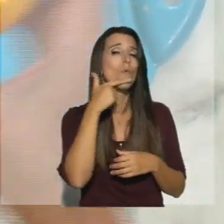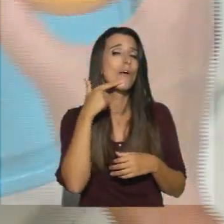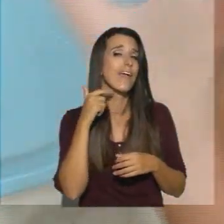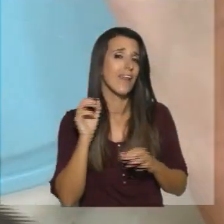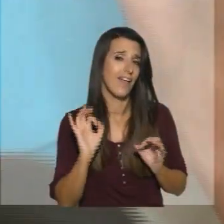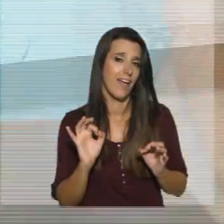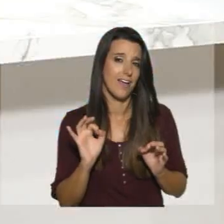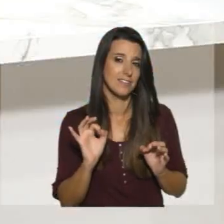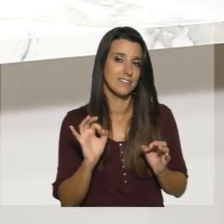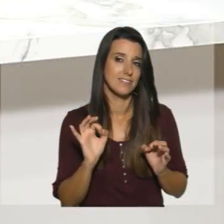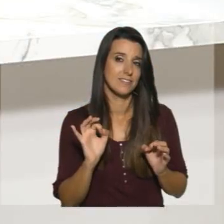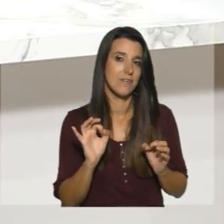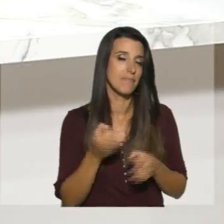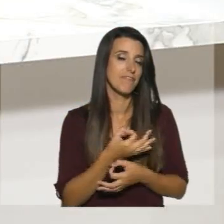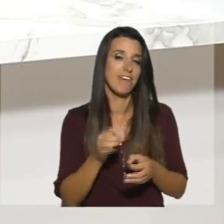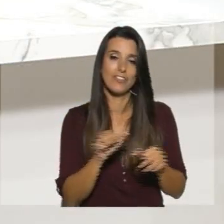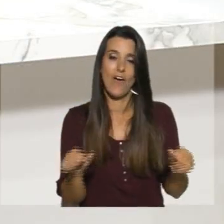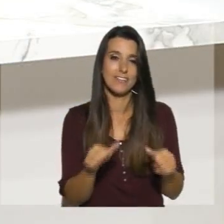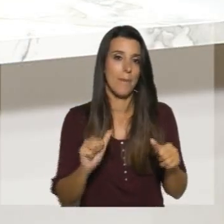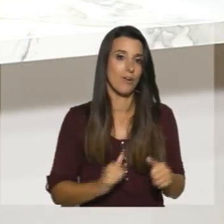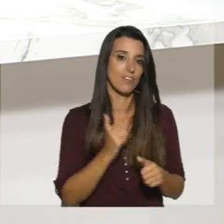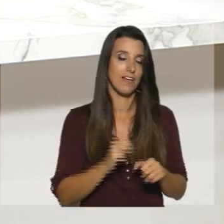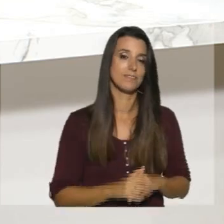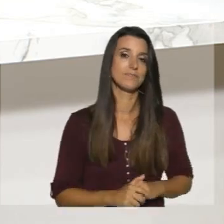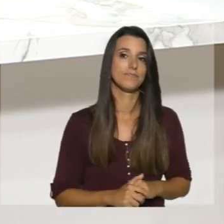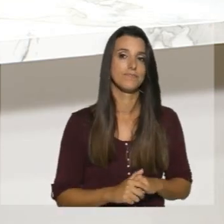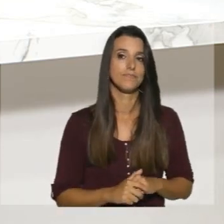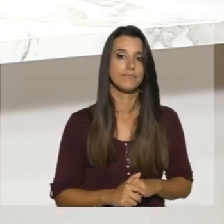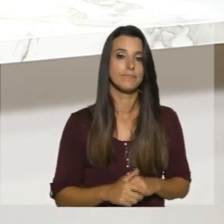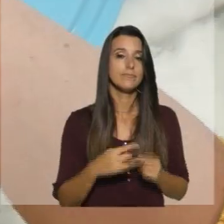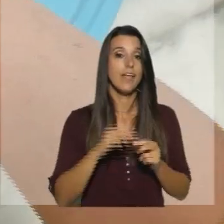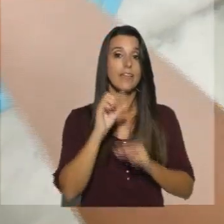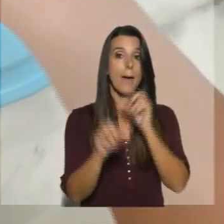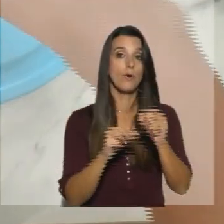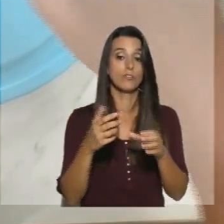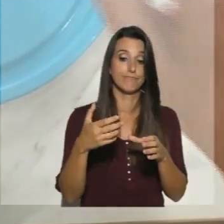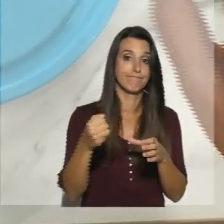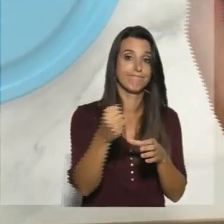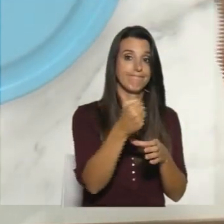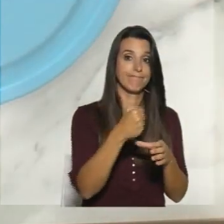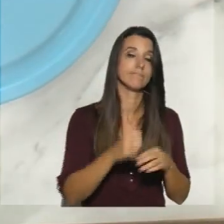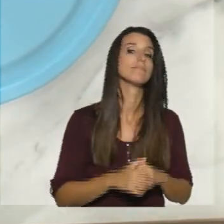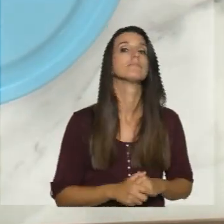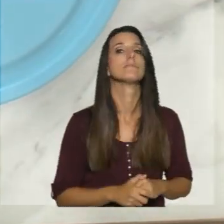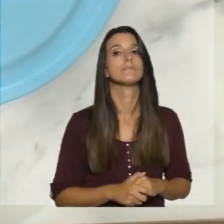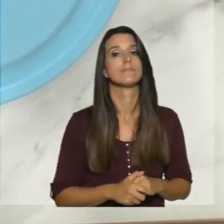que sí. ¿No? Está ideal para que puedas aprovechar. Exactamente. Le vamos a ir poniendo la cantidad acá.